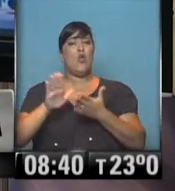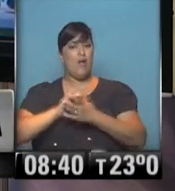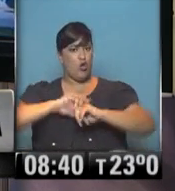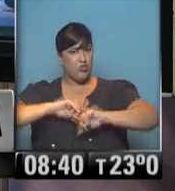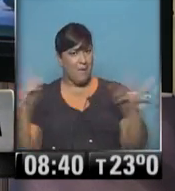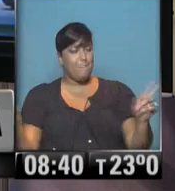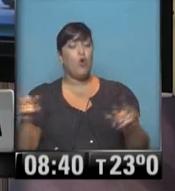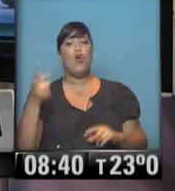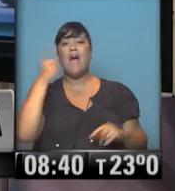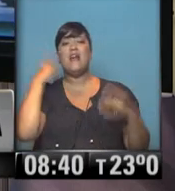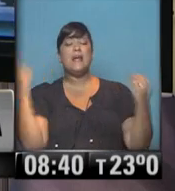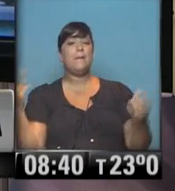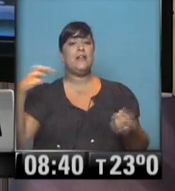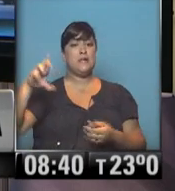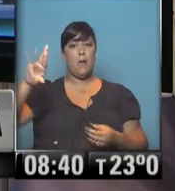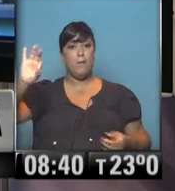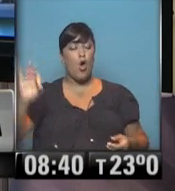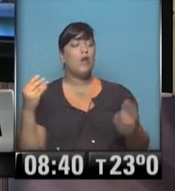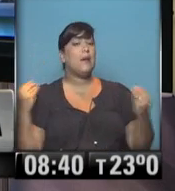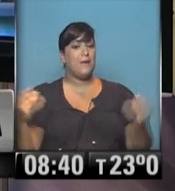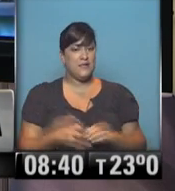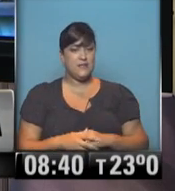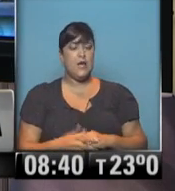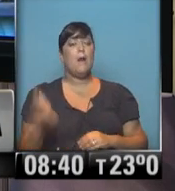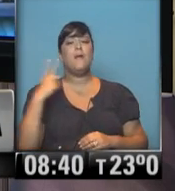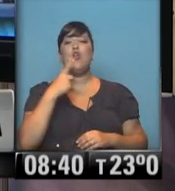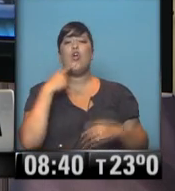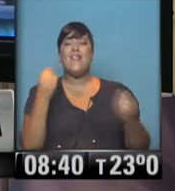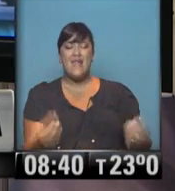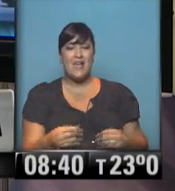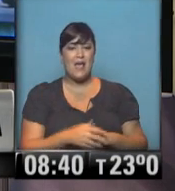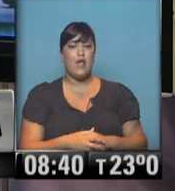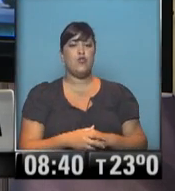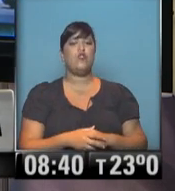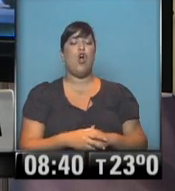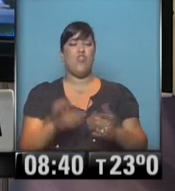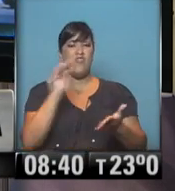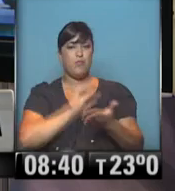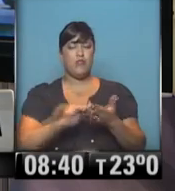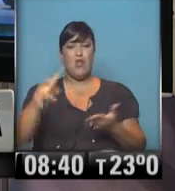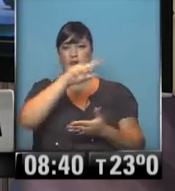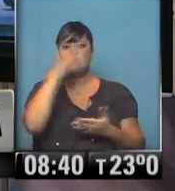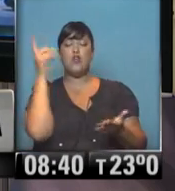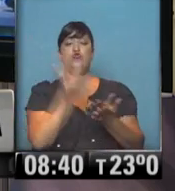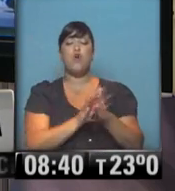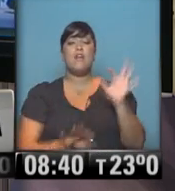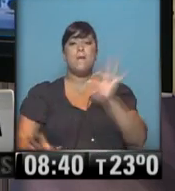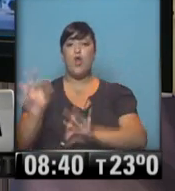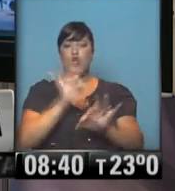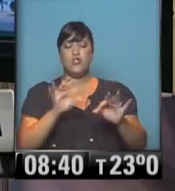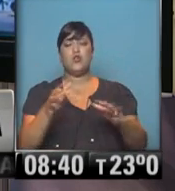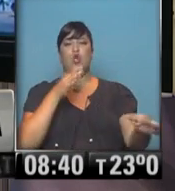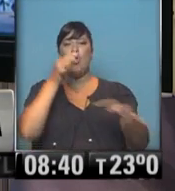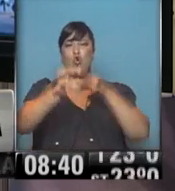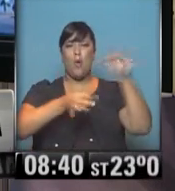que ocurre con los diputados del Pro Pero qué dijeron los legisladores nacionales sobre esta iniciativa conversamos con